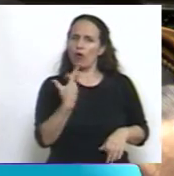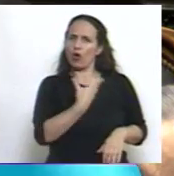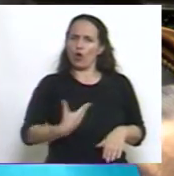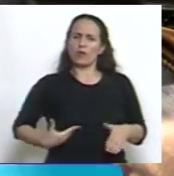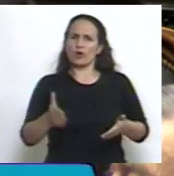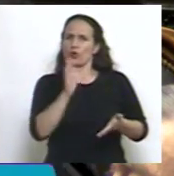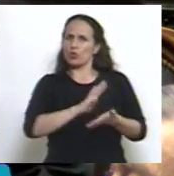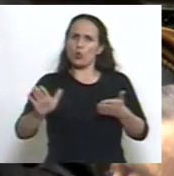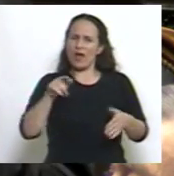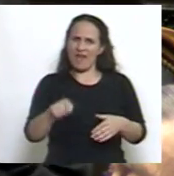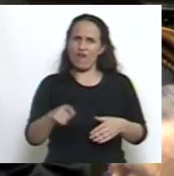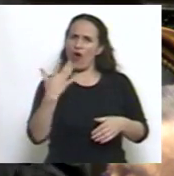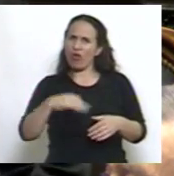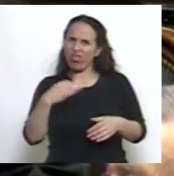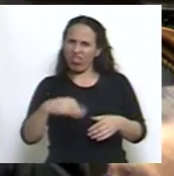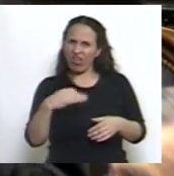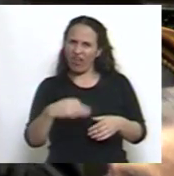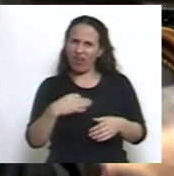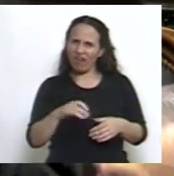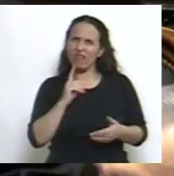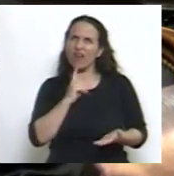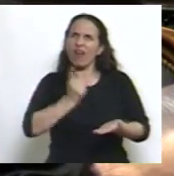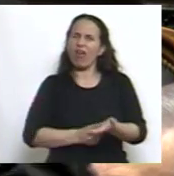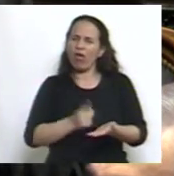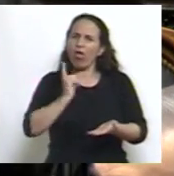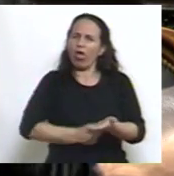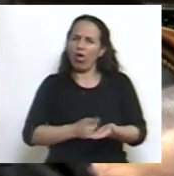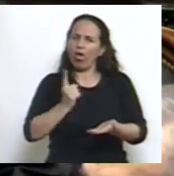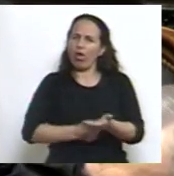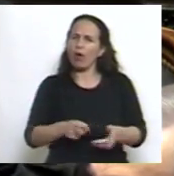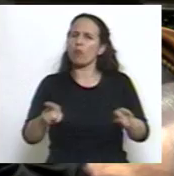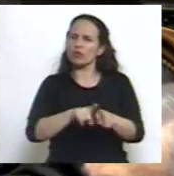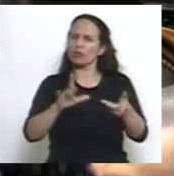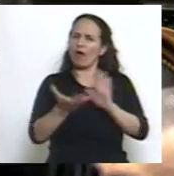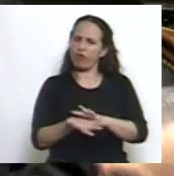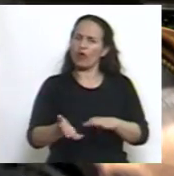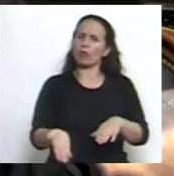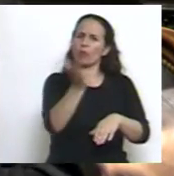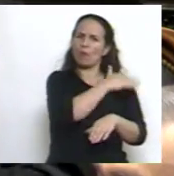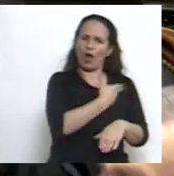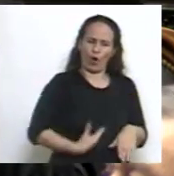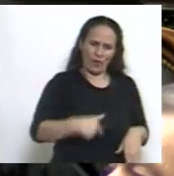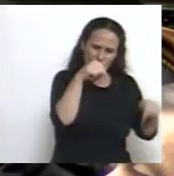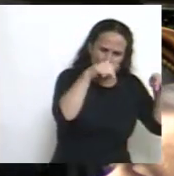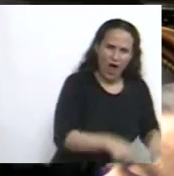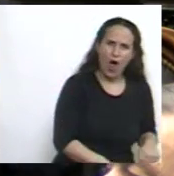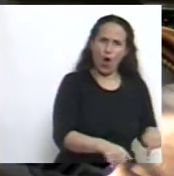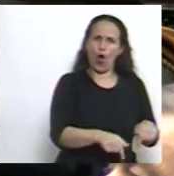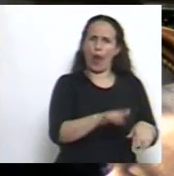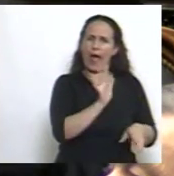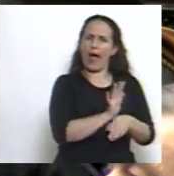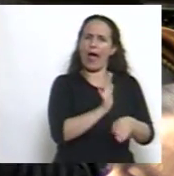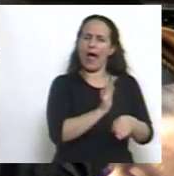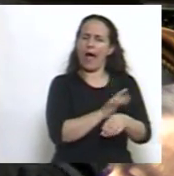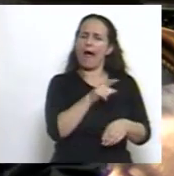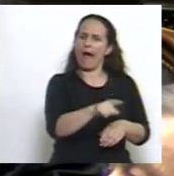gobierno en la disyuntiva de tener que recurrir a los mismos mecanismos con los cuales el actual gobierno le escondió a la democracia